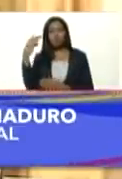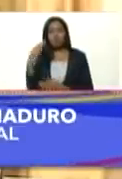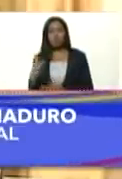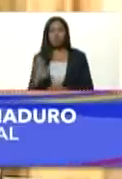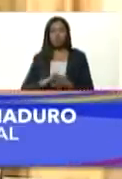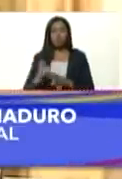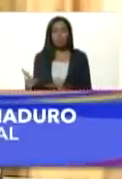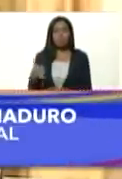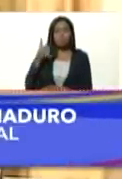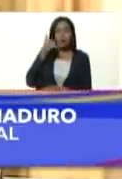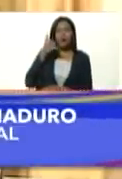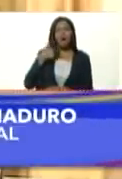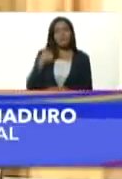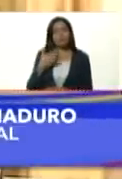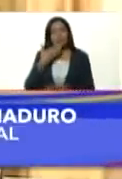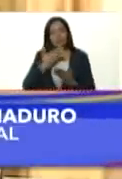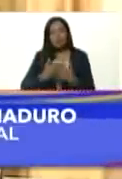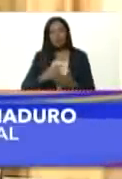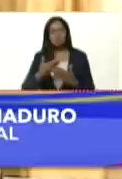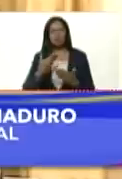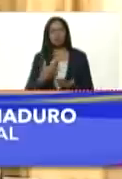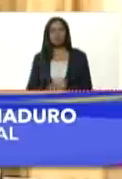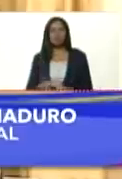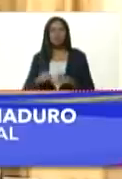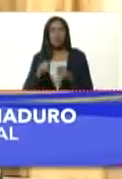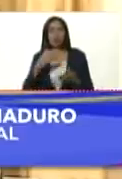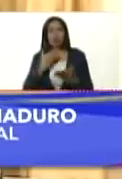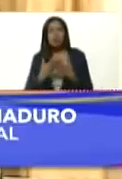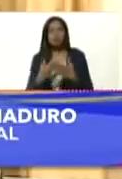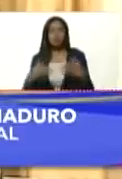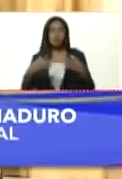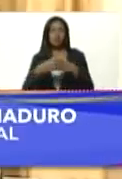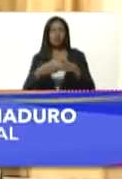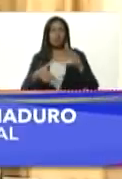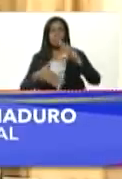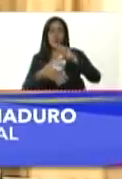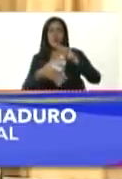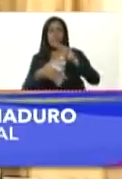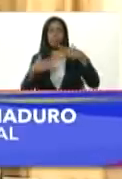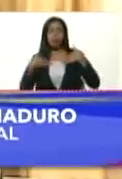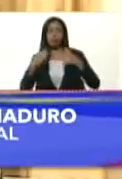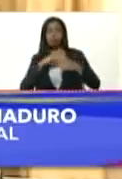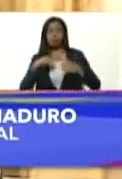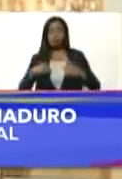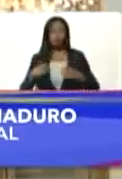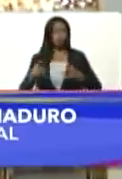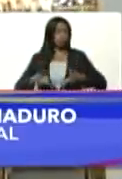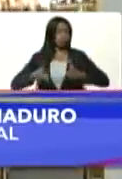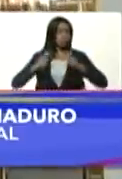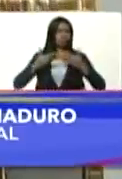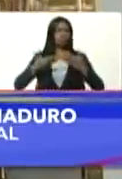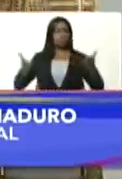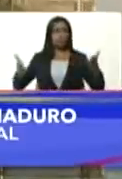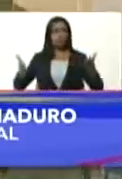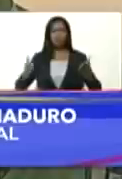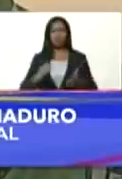llamada. Le agradezco a la Organización Panamericana de la Salud y nosotros estamos listos